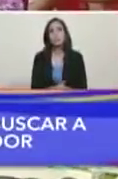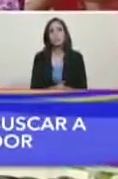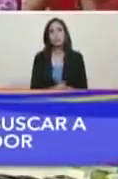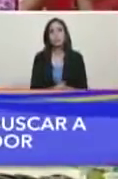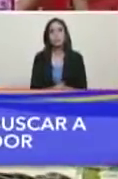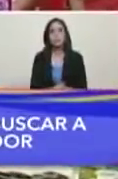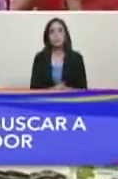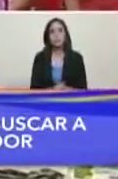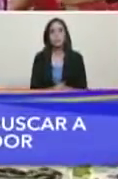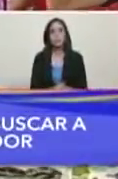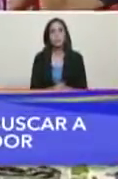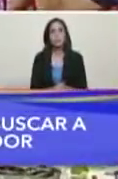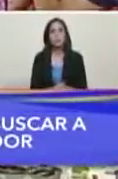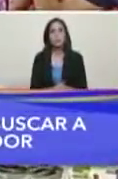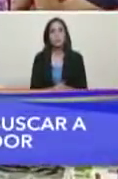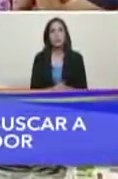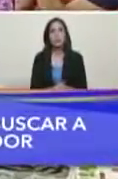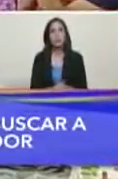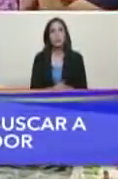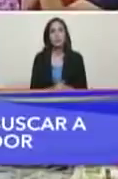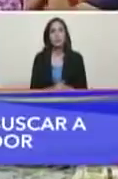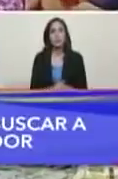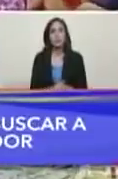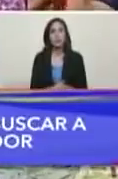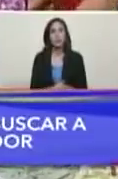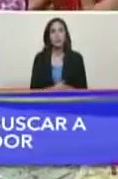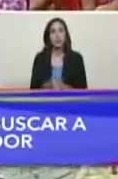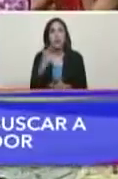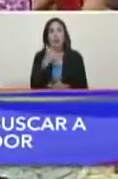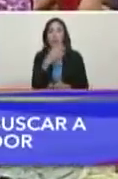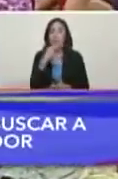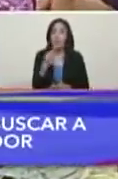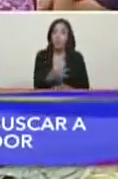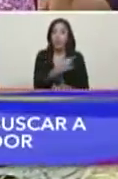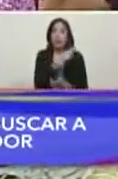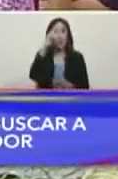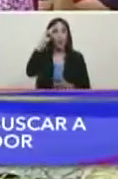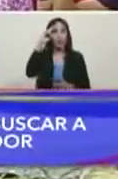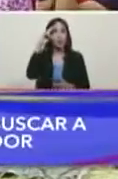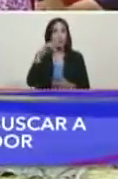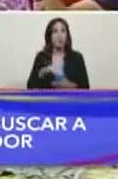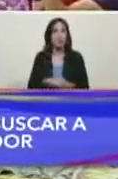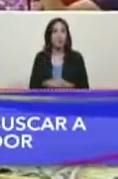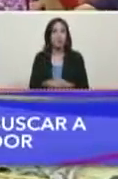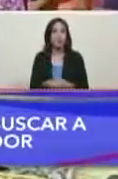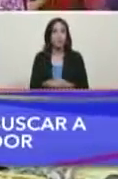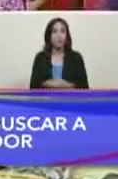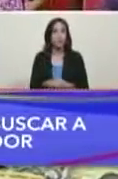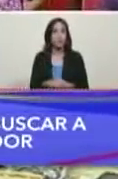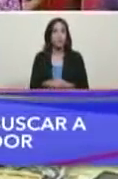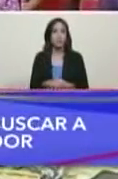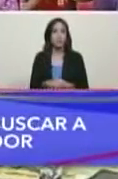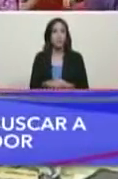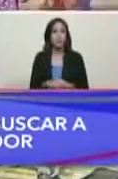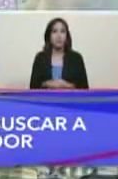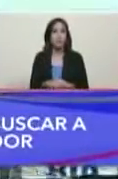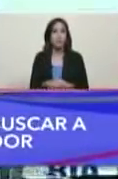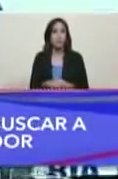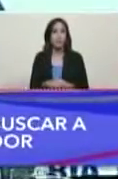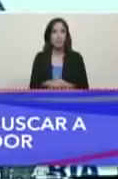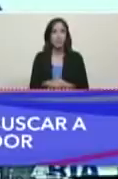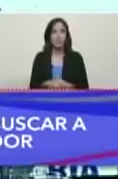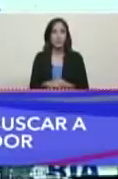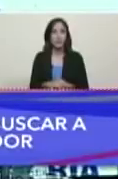la razón histórica, la razón nacional. Tenemos la razón nacional, la